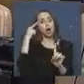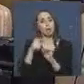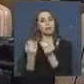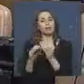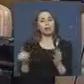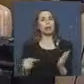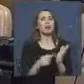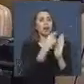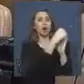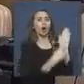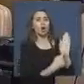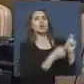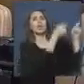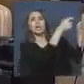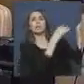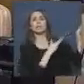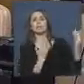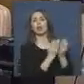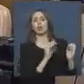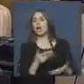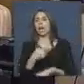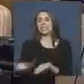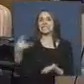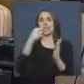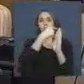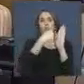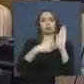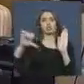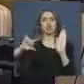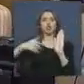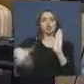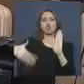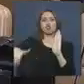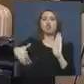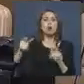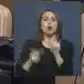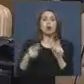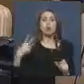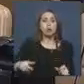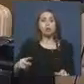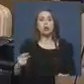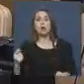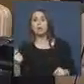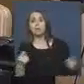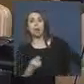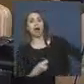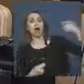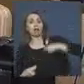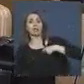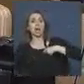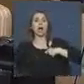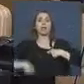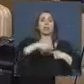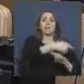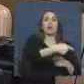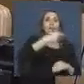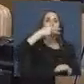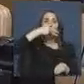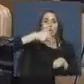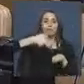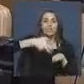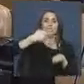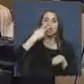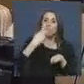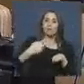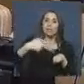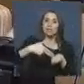rechazos y eso les genera una serie de dificultades a los sostenedores. Han debido devolver dinero, señor Presidente, por combustible. O ellos